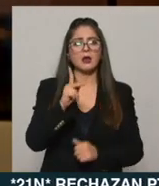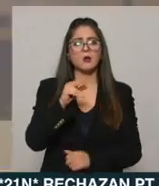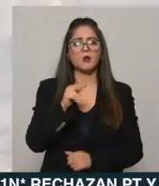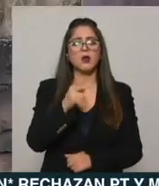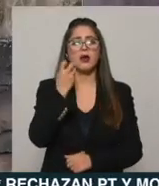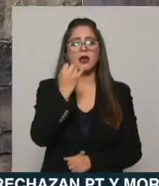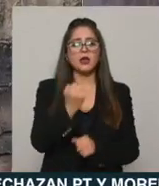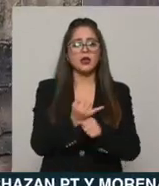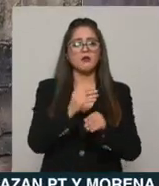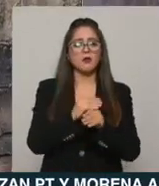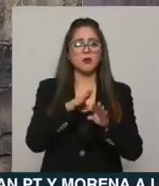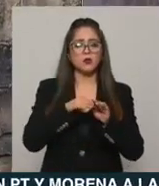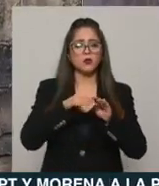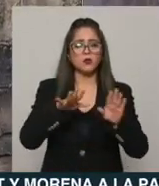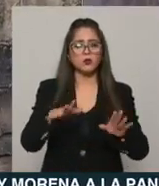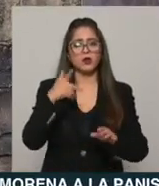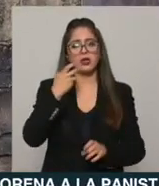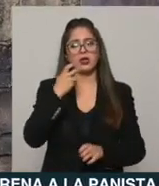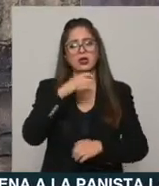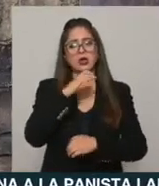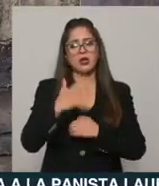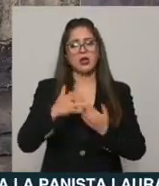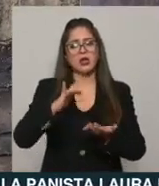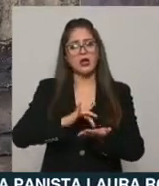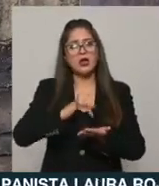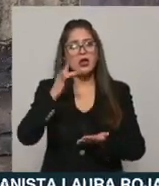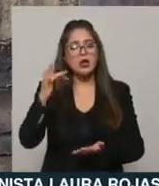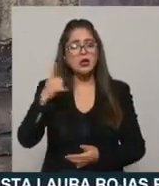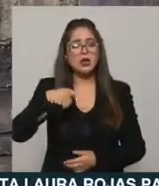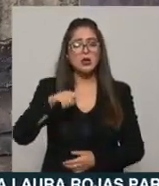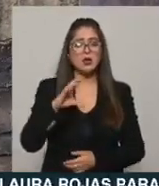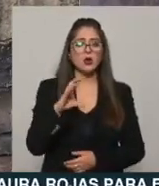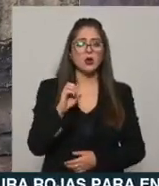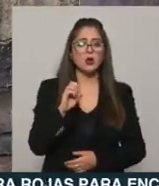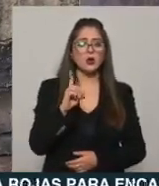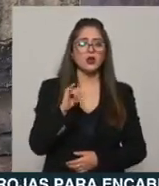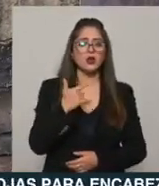despido y les agradezco mucho esta oportunidad de parte de Código Ciudad de México. Visítenlo.